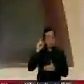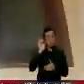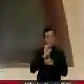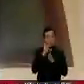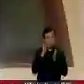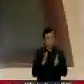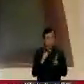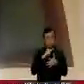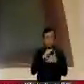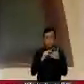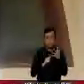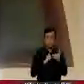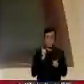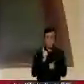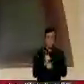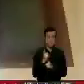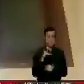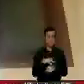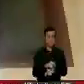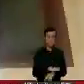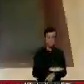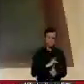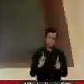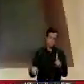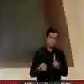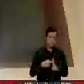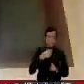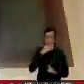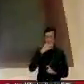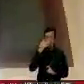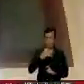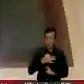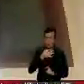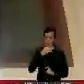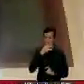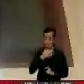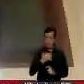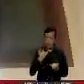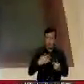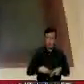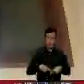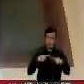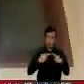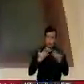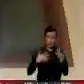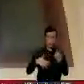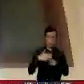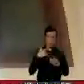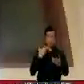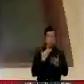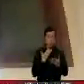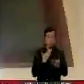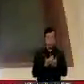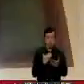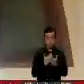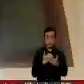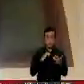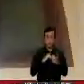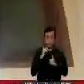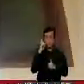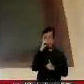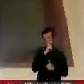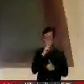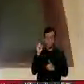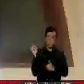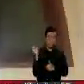requerimos los ecuatorianos y por ello debemos estar conscientes, primero, de la realidad en que estamos viviendo este momento con una situación económica muy grave, y